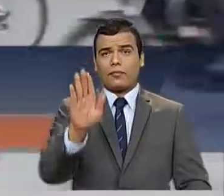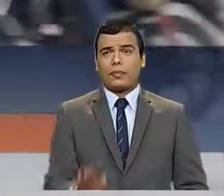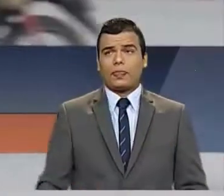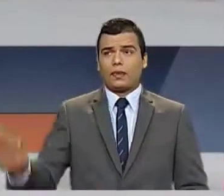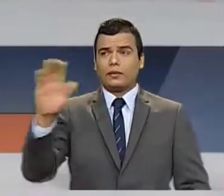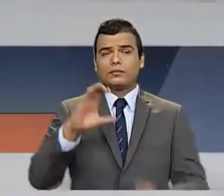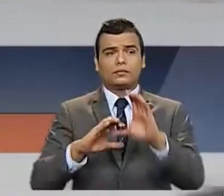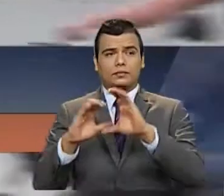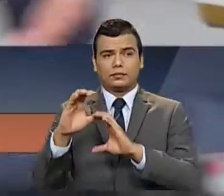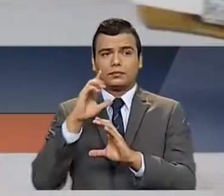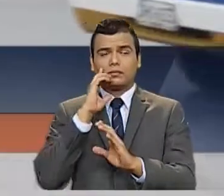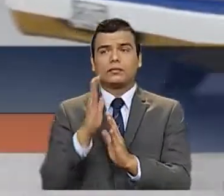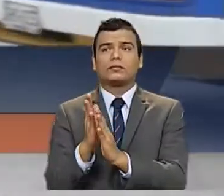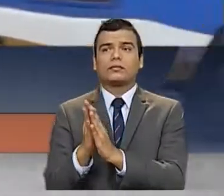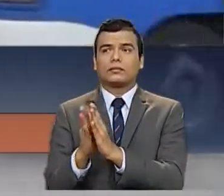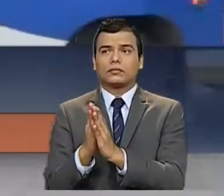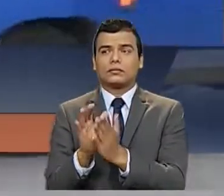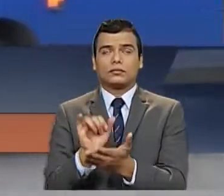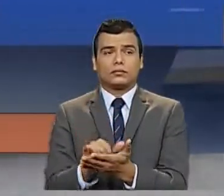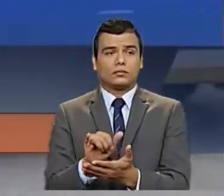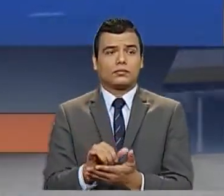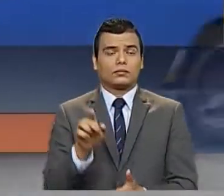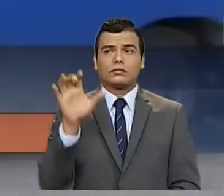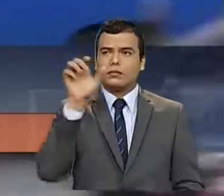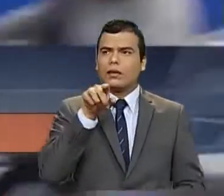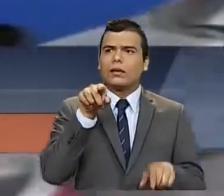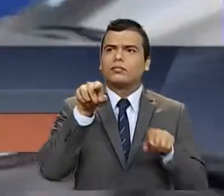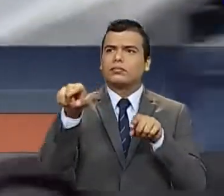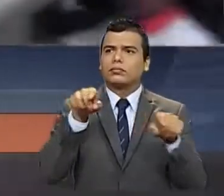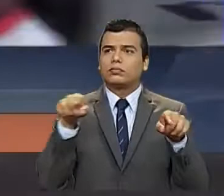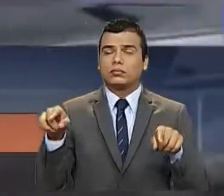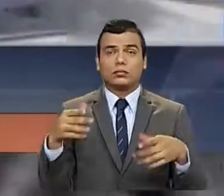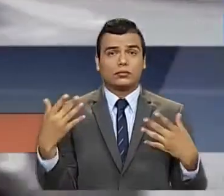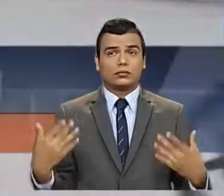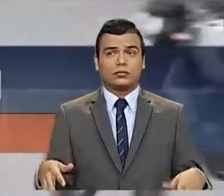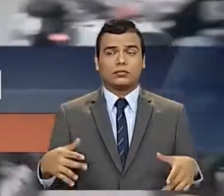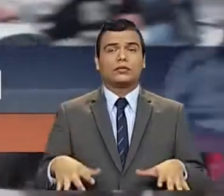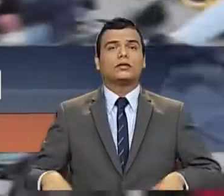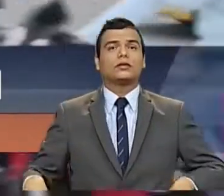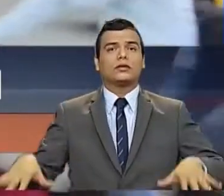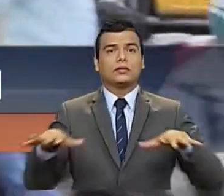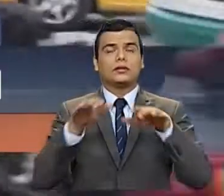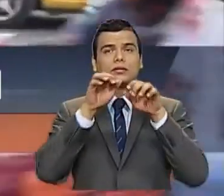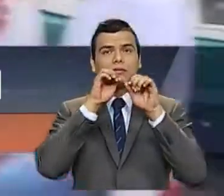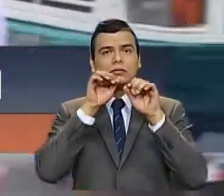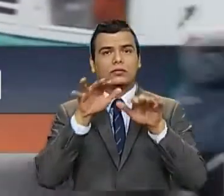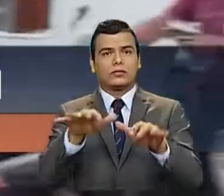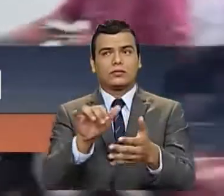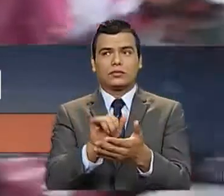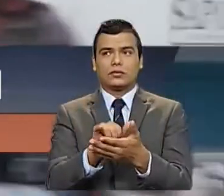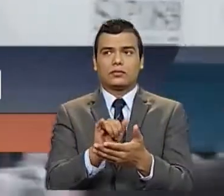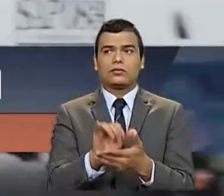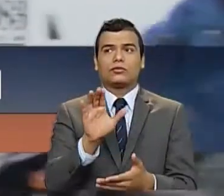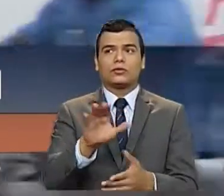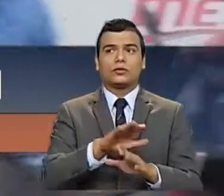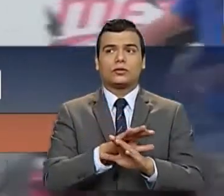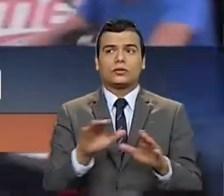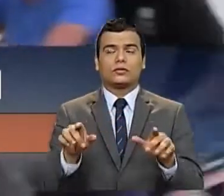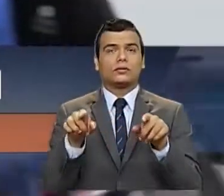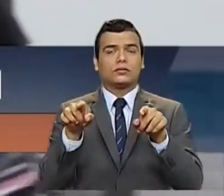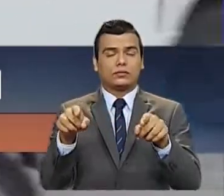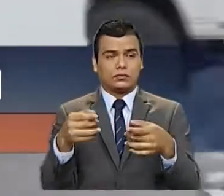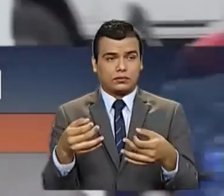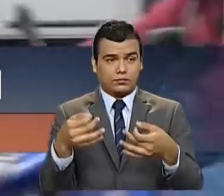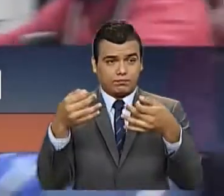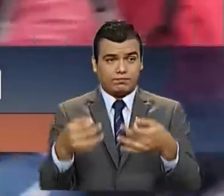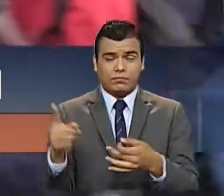Cauca se han identificado tres puntos neurálgicos en lo que corresponde a la invasión del espacio público. la Galería del Barrio Bolívar, el sector histórico